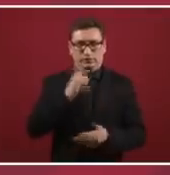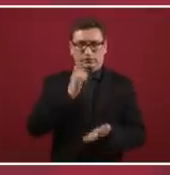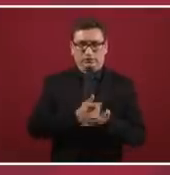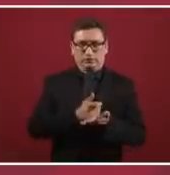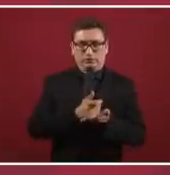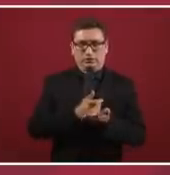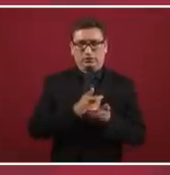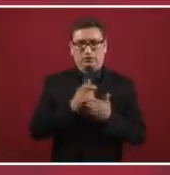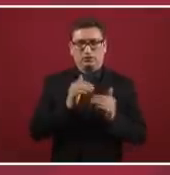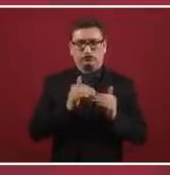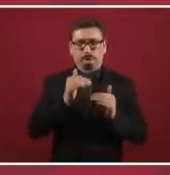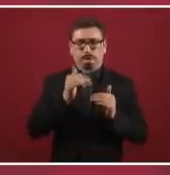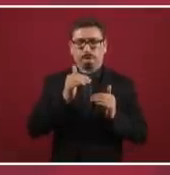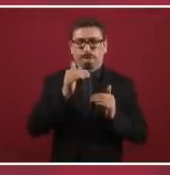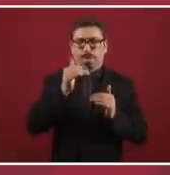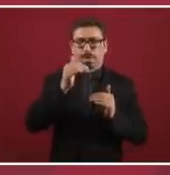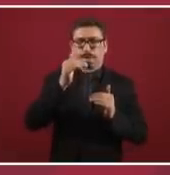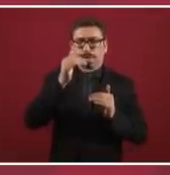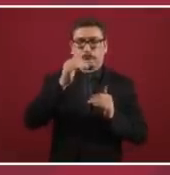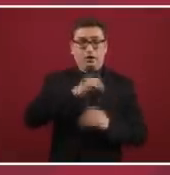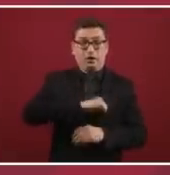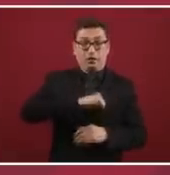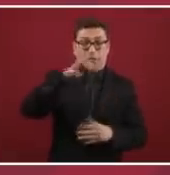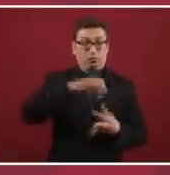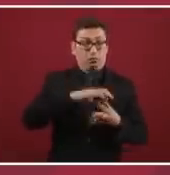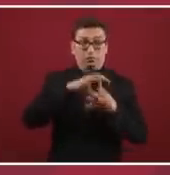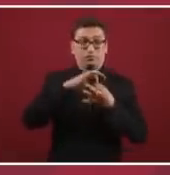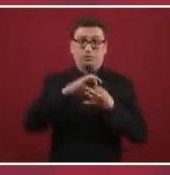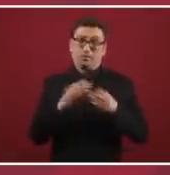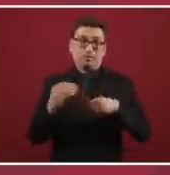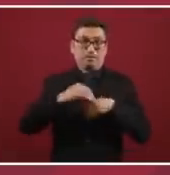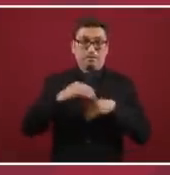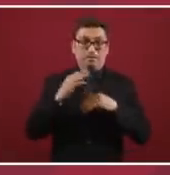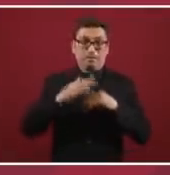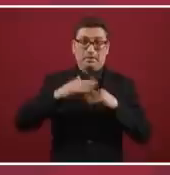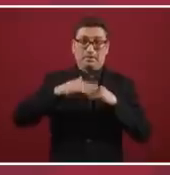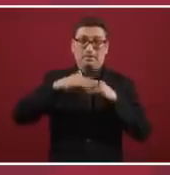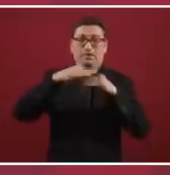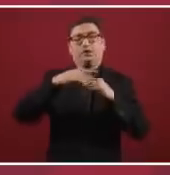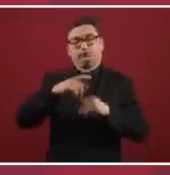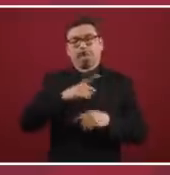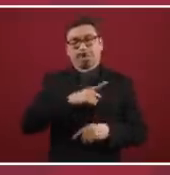está aumentando más de la inflación, se tiene que corregir.